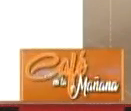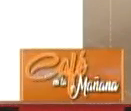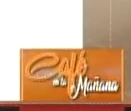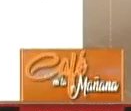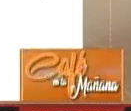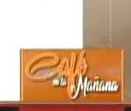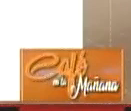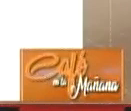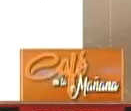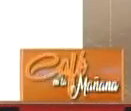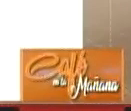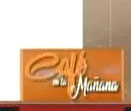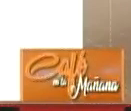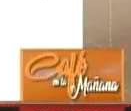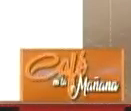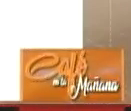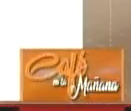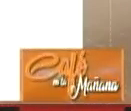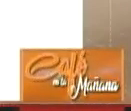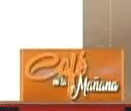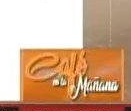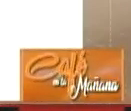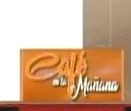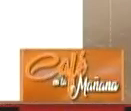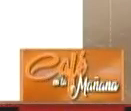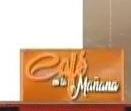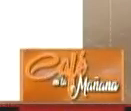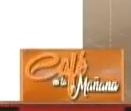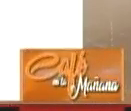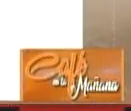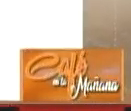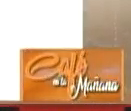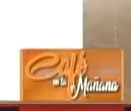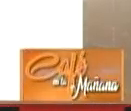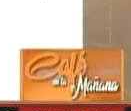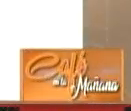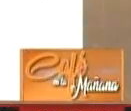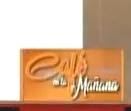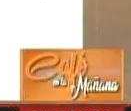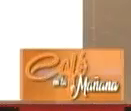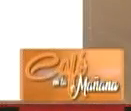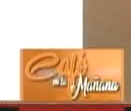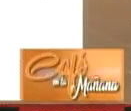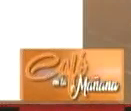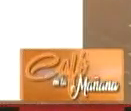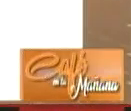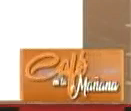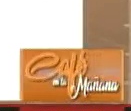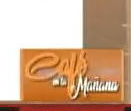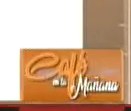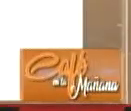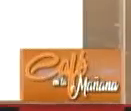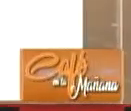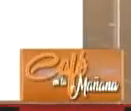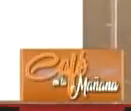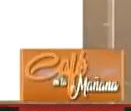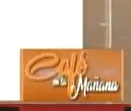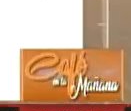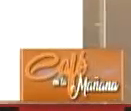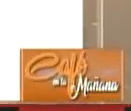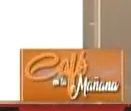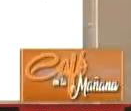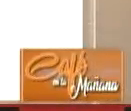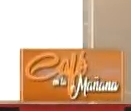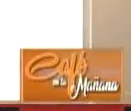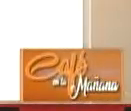Islámica de Irán juega un papel estelar como una de las potencias emergentes más importantes del Nuevo Mundo. Son una referencia para los pueblos que luchamos